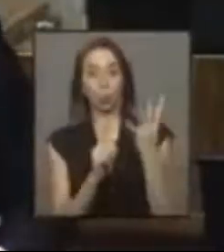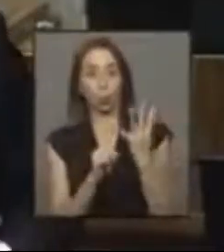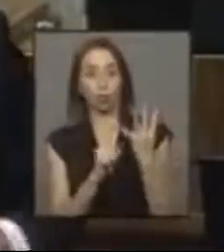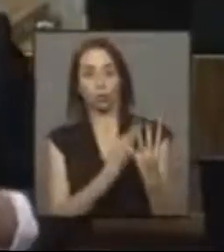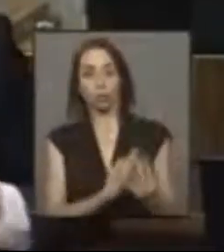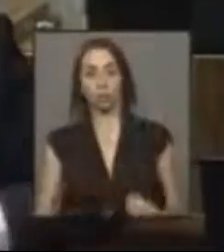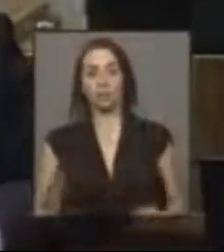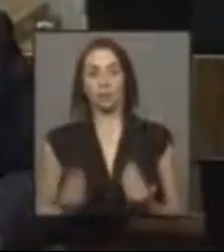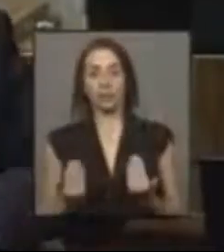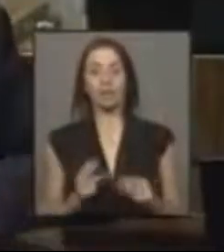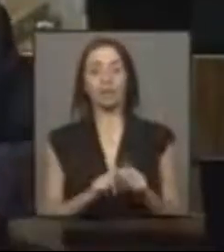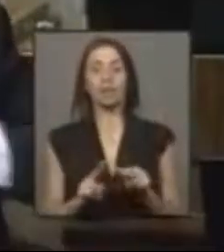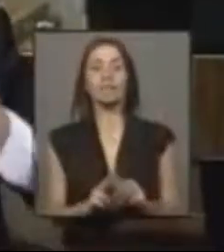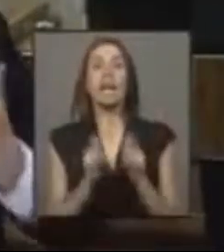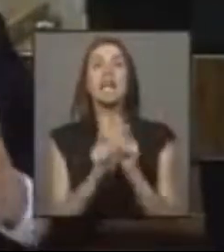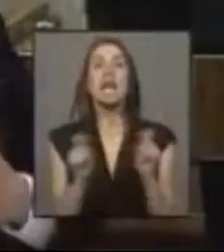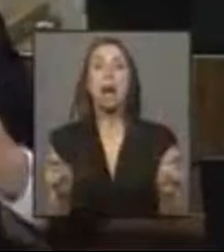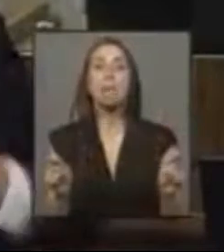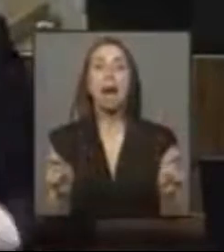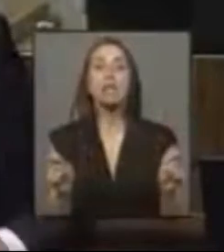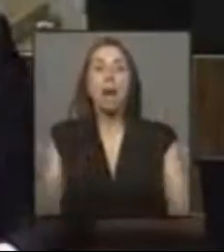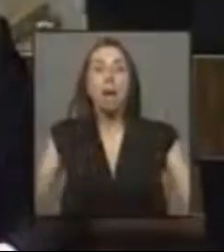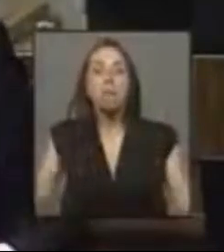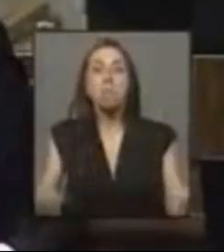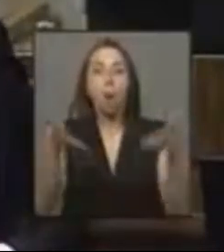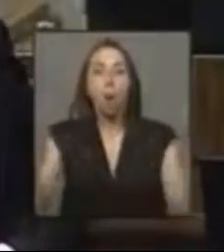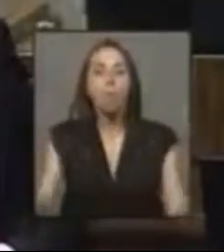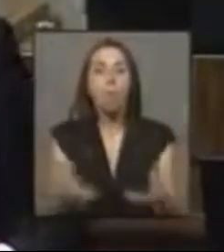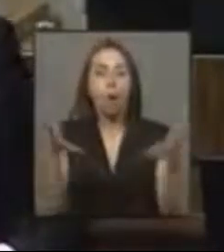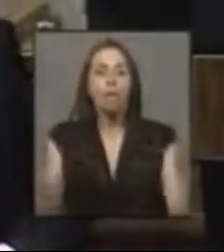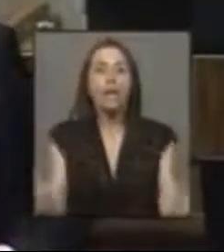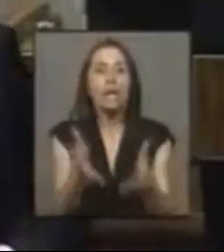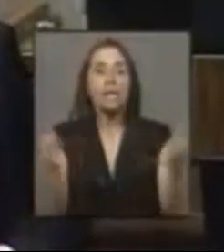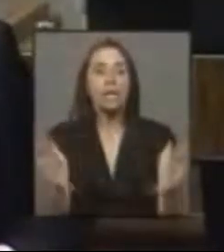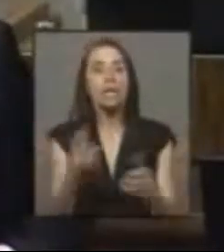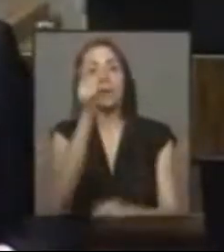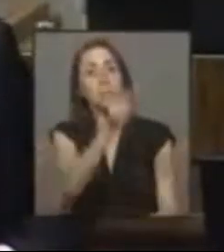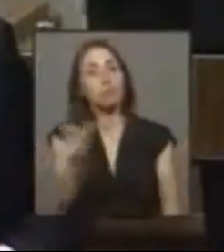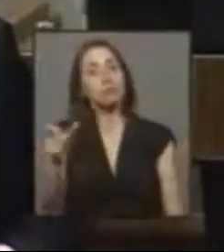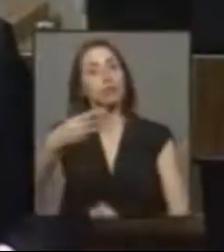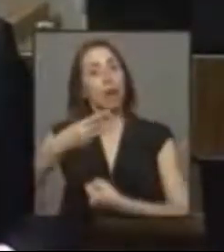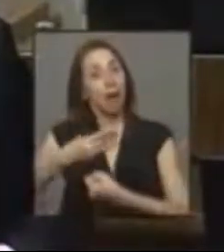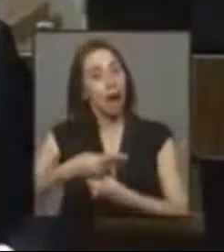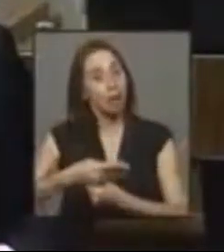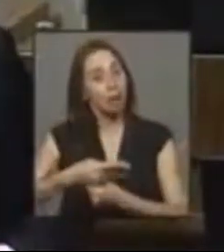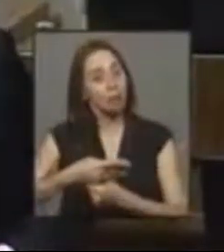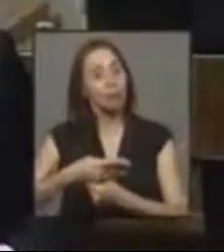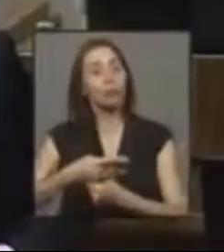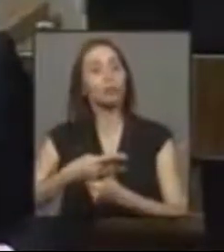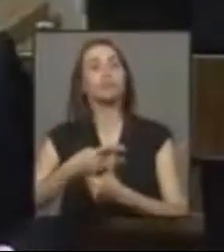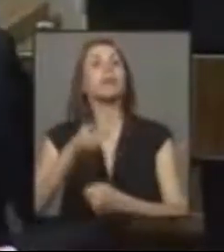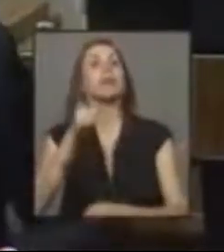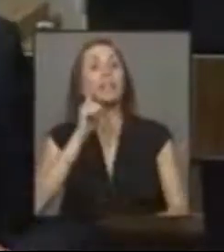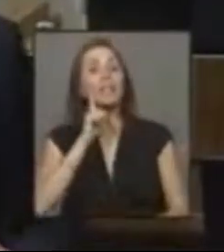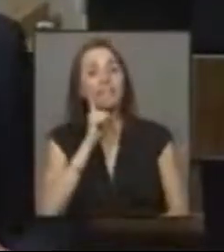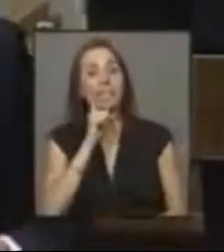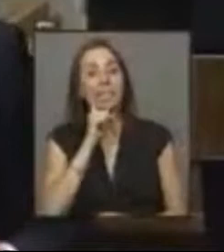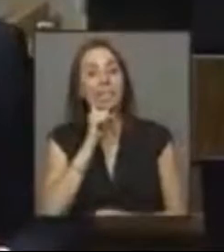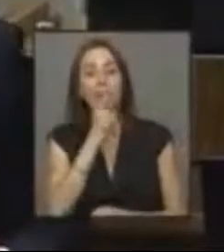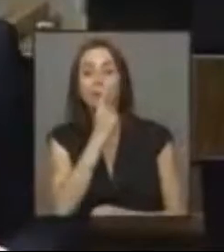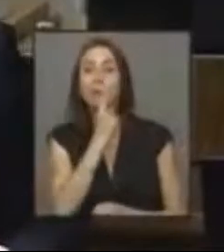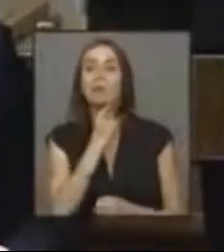instancia, realizar una campaña de promoción sustantiva fuerte. Los adultos mayores tienen